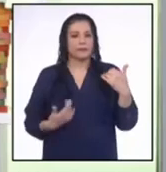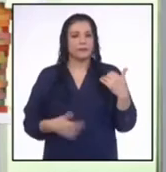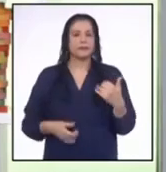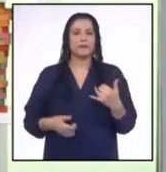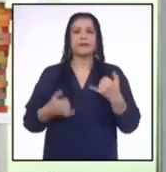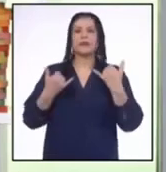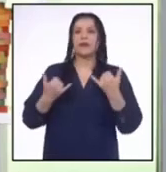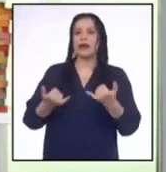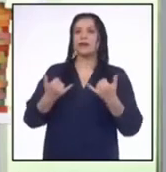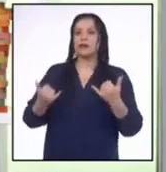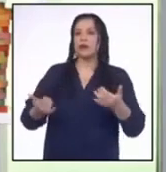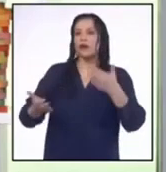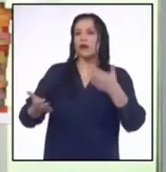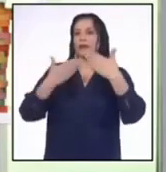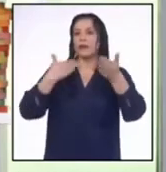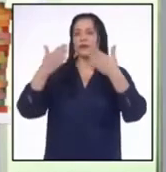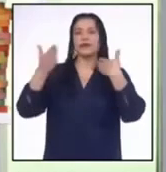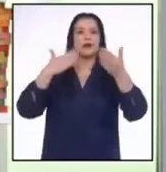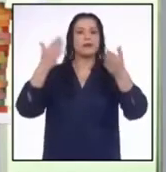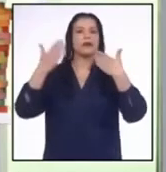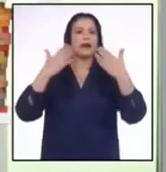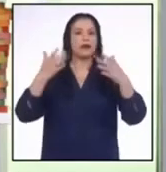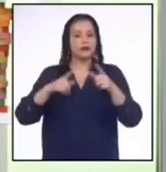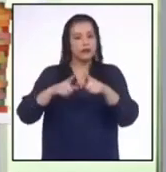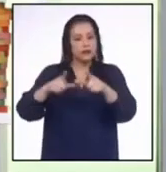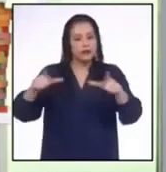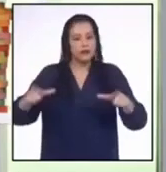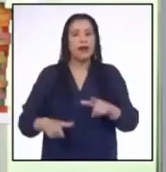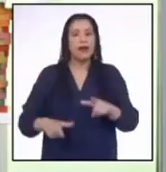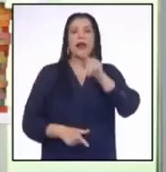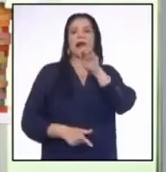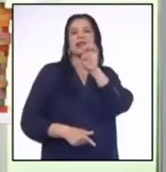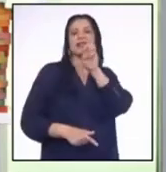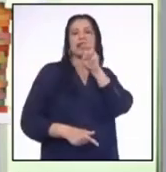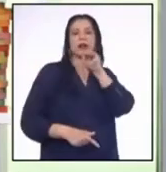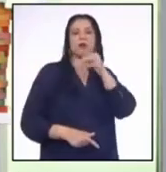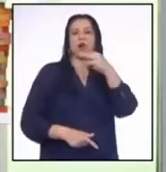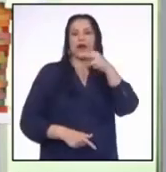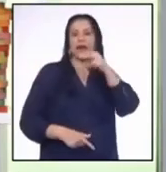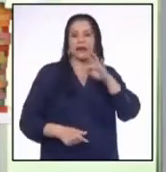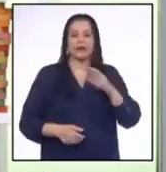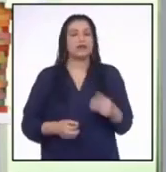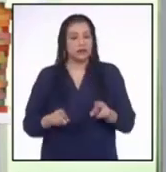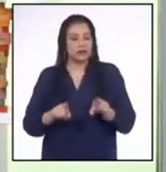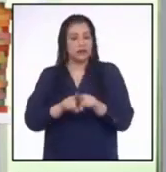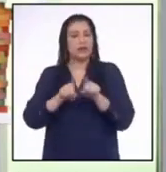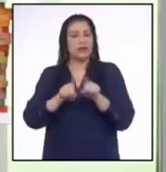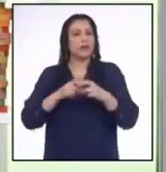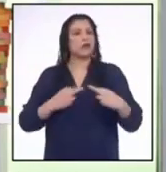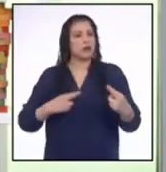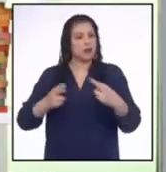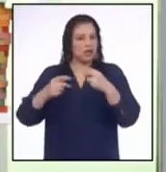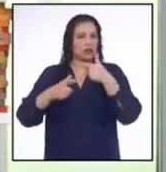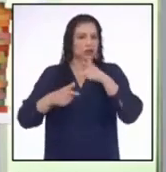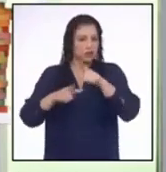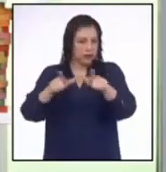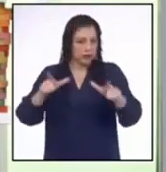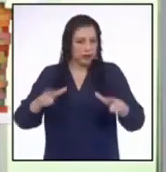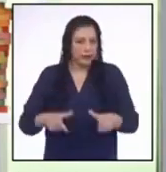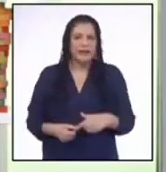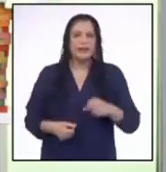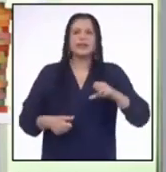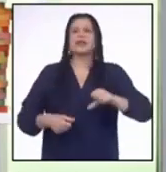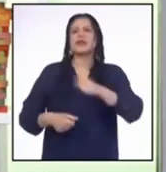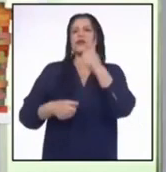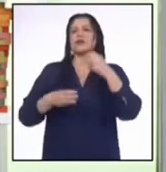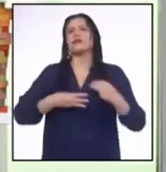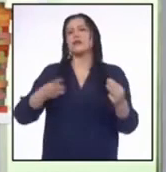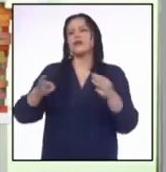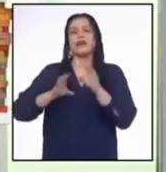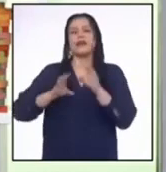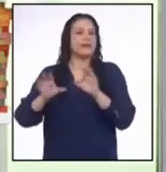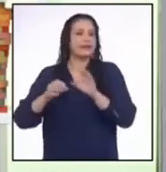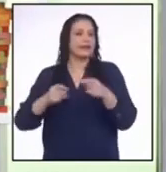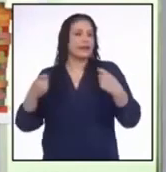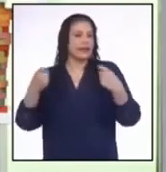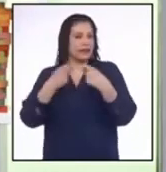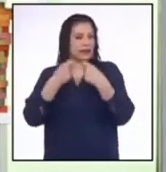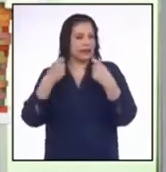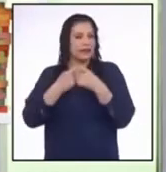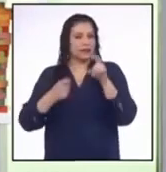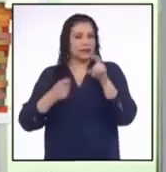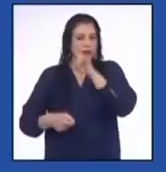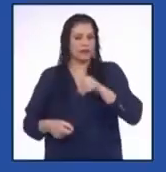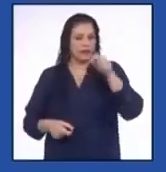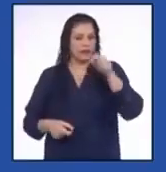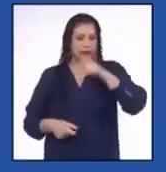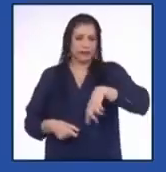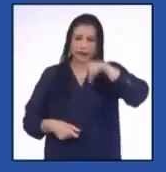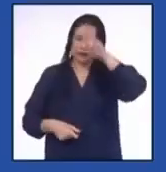Hasta el momento hemos hablado de las centrales termoeléctricas y las centrales hidroeléctricas. Profesora, ¿qué otras formas de producir energía eléctrica se utilizan en el